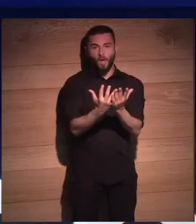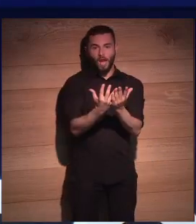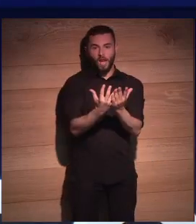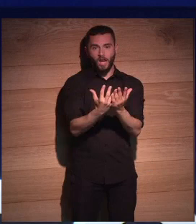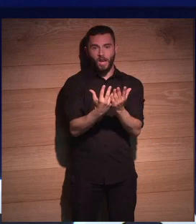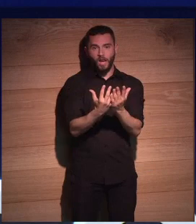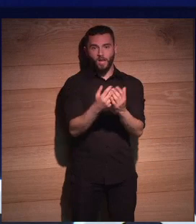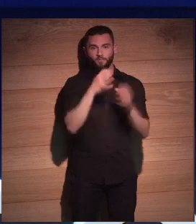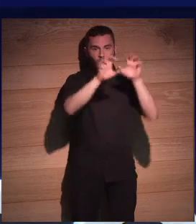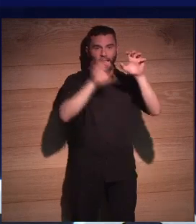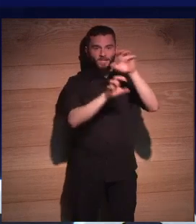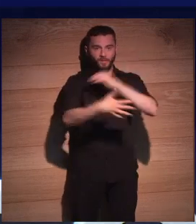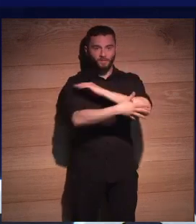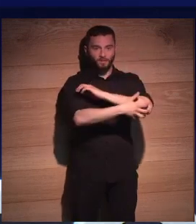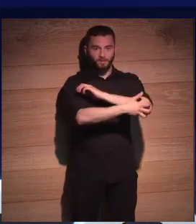vías de desarrollo.